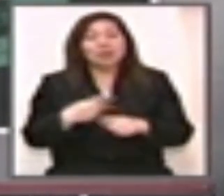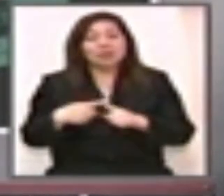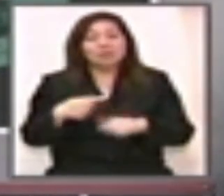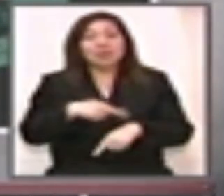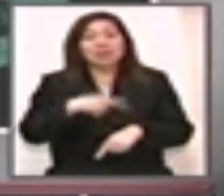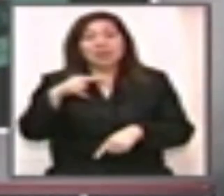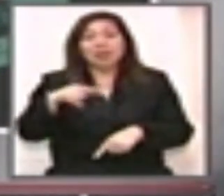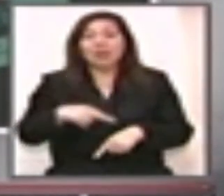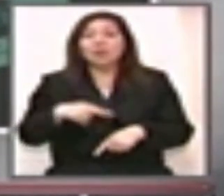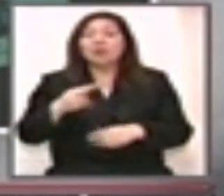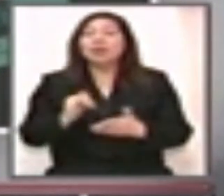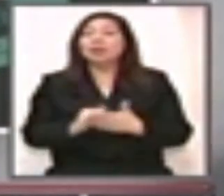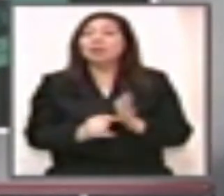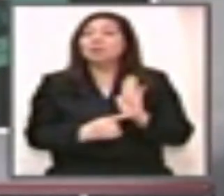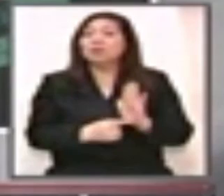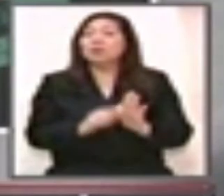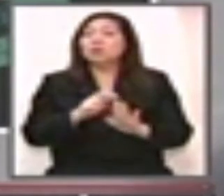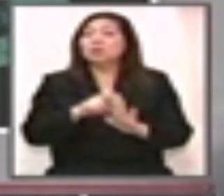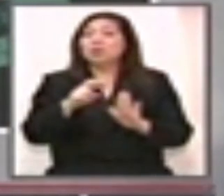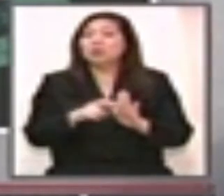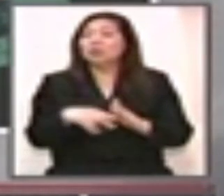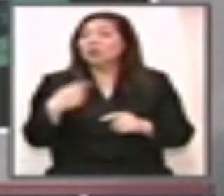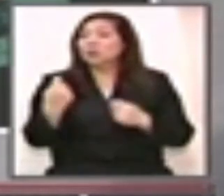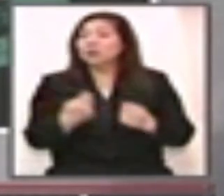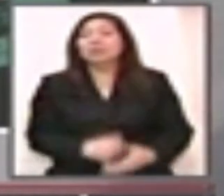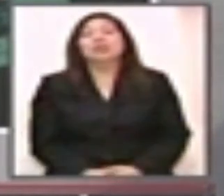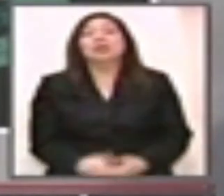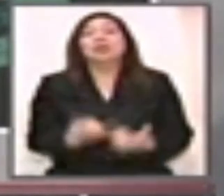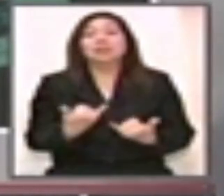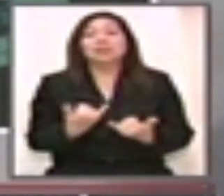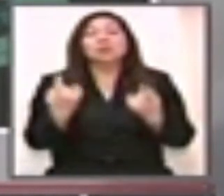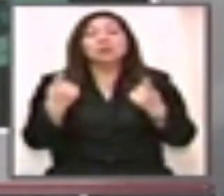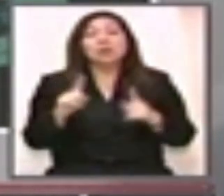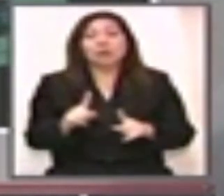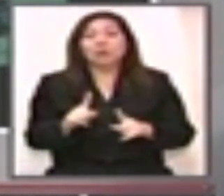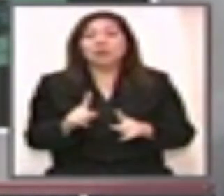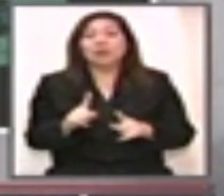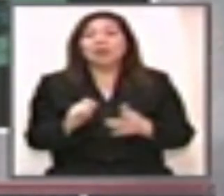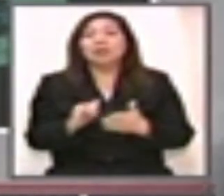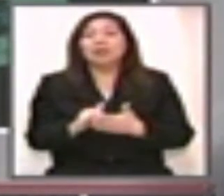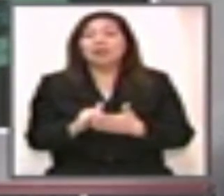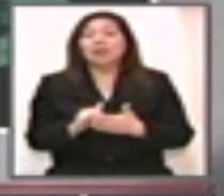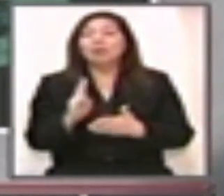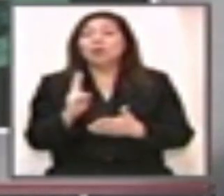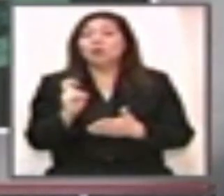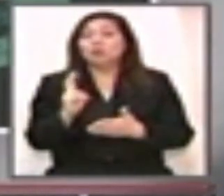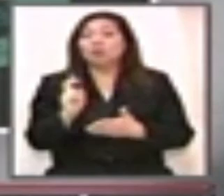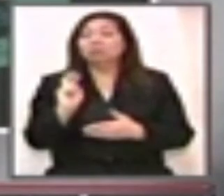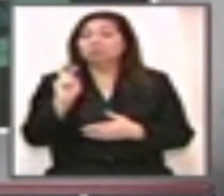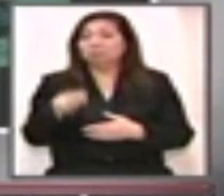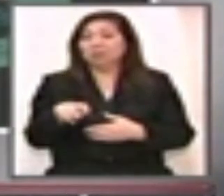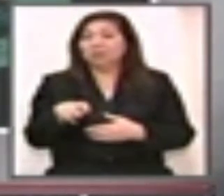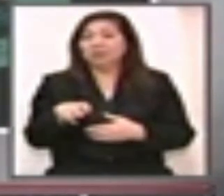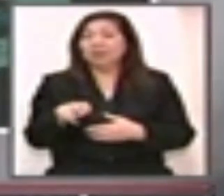y son las regiones las que presentan su proyecto turístico. Y este es un acuerdo que tenemos, que por cada 2 soles que nosotros